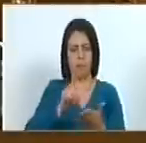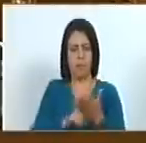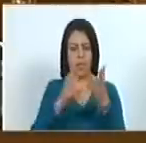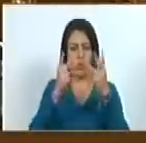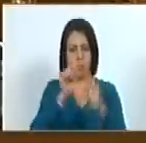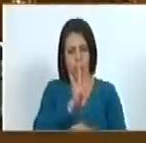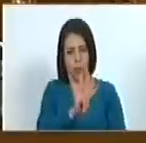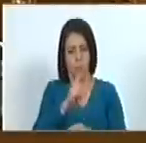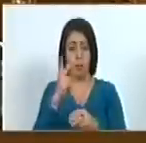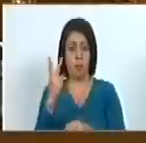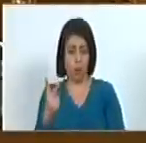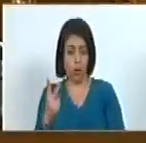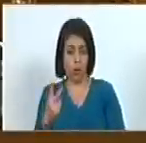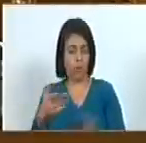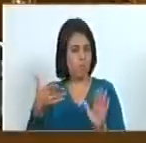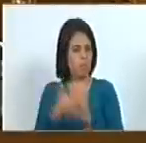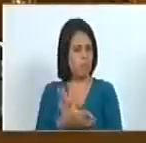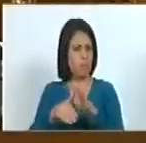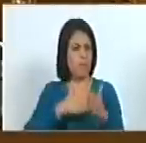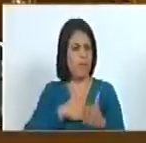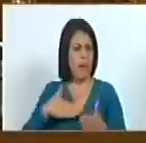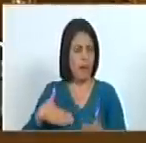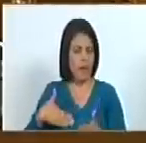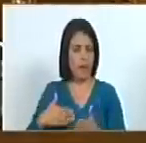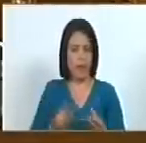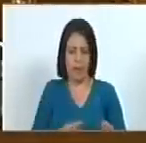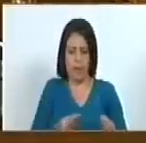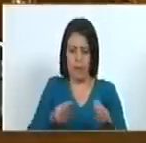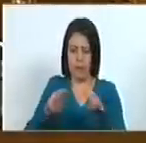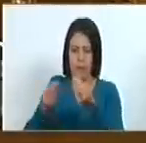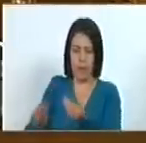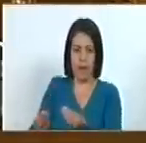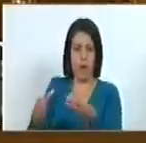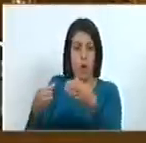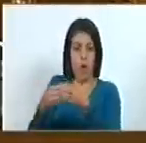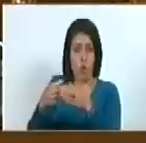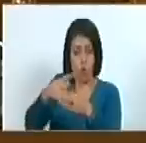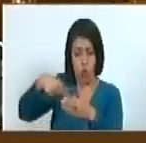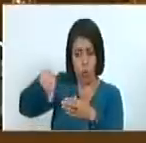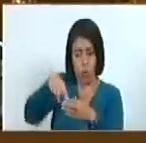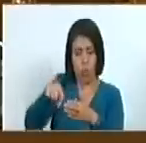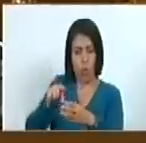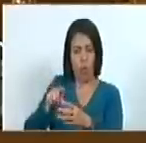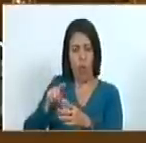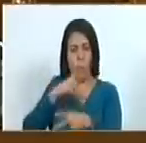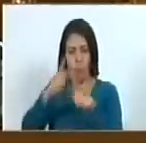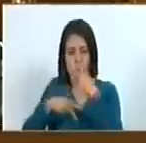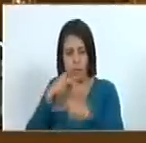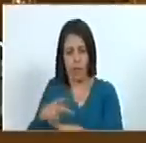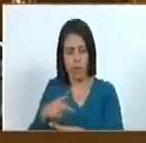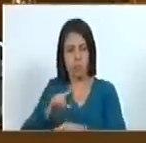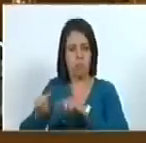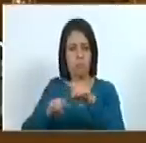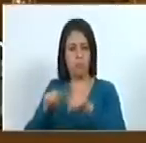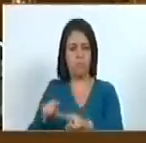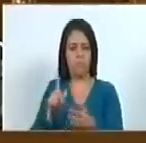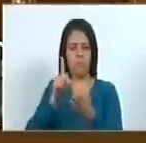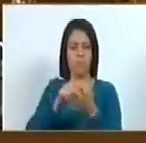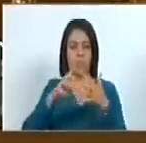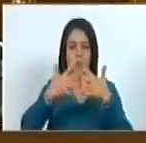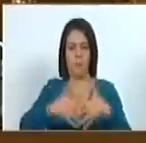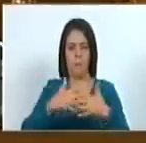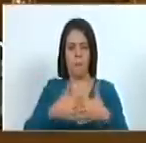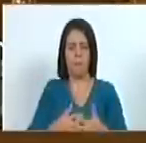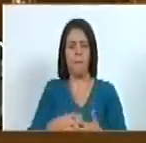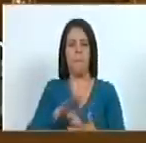número 42, con la cual pretende entregar a un grupo geopolítico bajo su patrocinio el poder